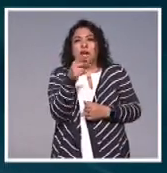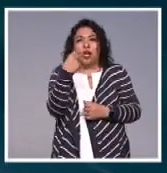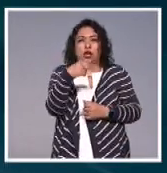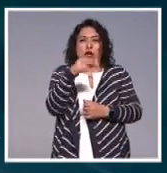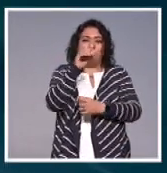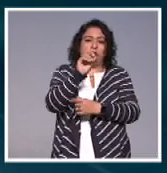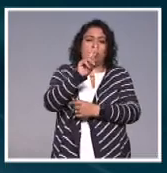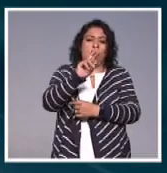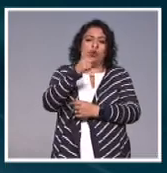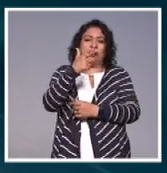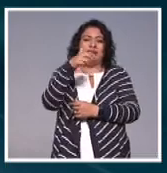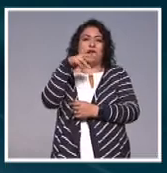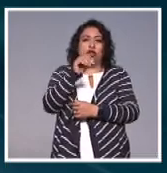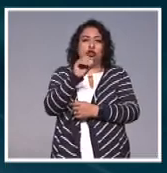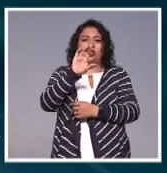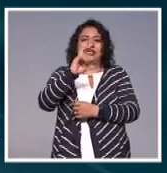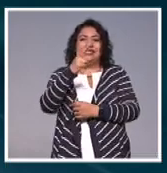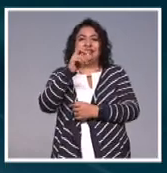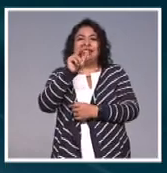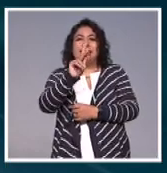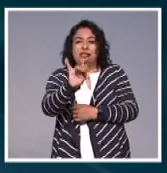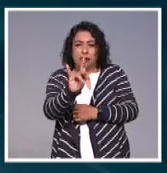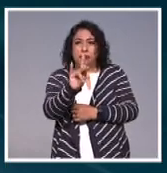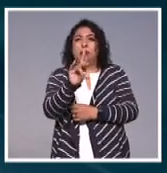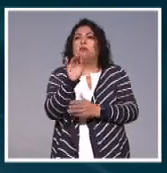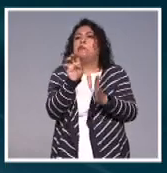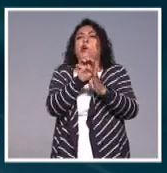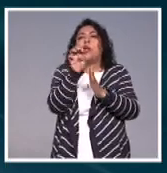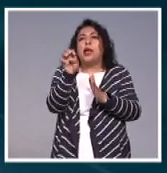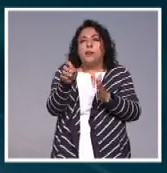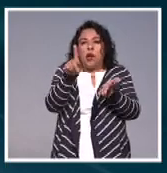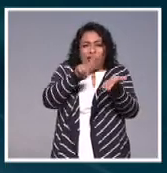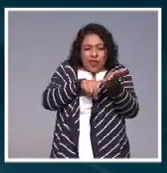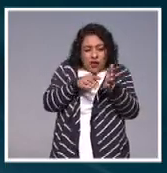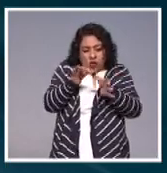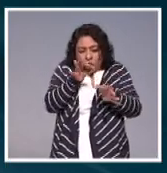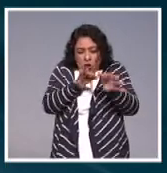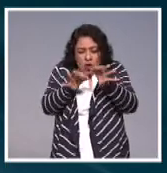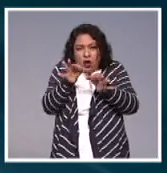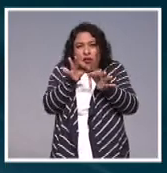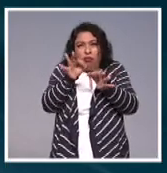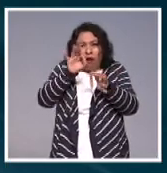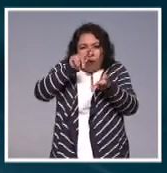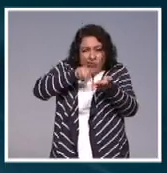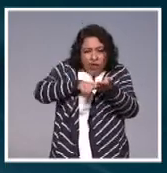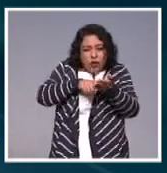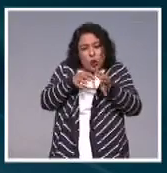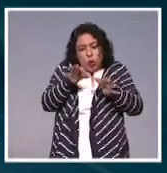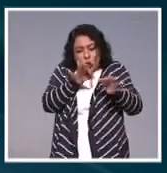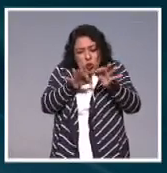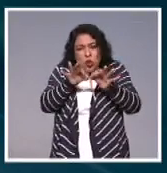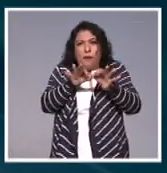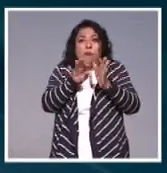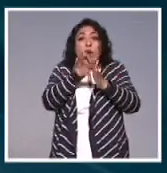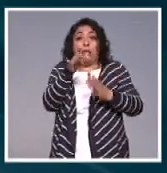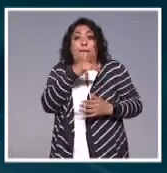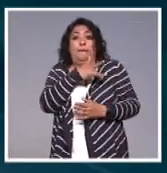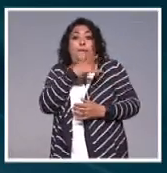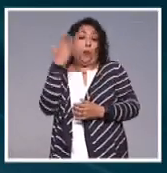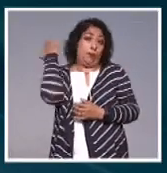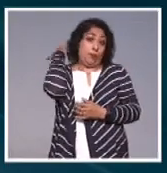llama órganos en chip. Entonces, por ejemplo, pueden cultivar células dentro de estos pequeños canales, células, por ejemplo, de pulmón,